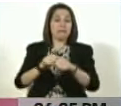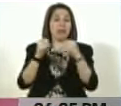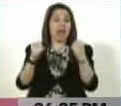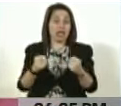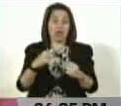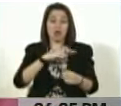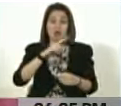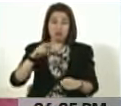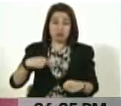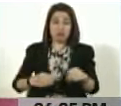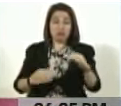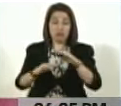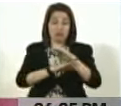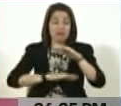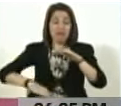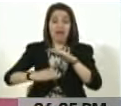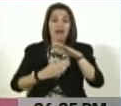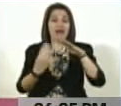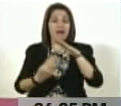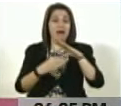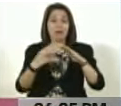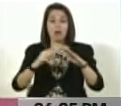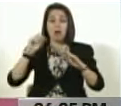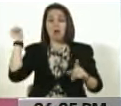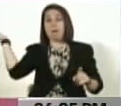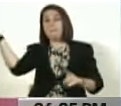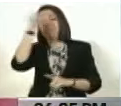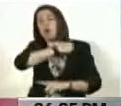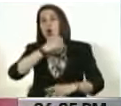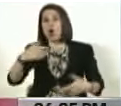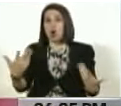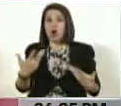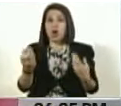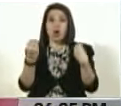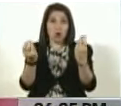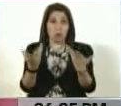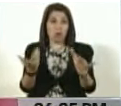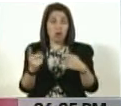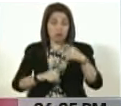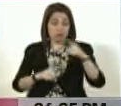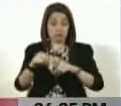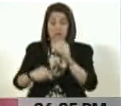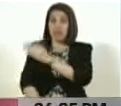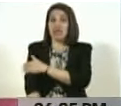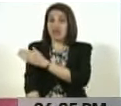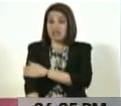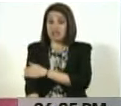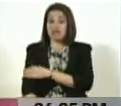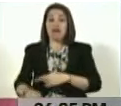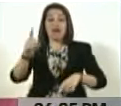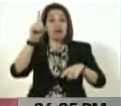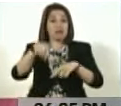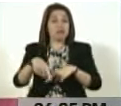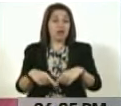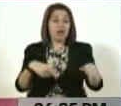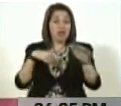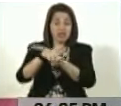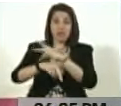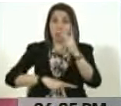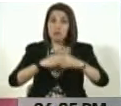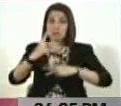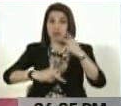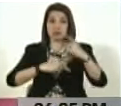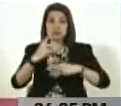desde abajo le estamos tirándole una rebatilla. Y no nada más nos atacan desde la derecha, también adentro, dentro del proceso. El